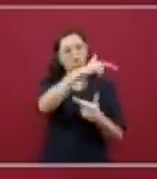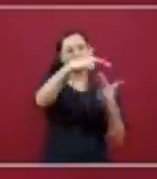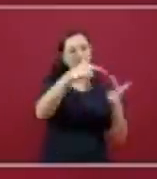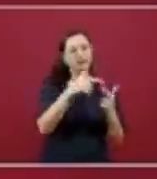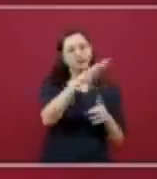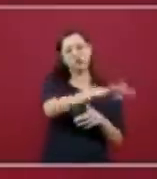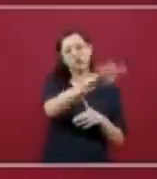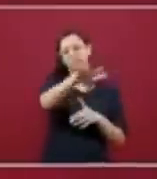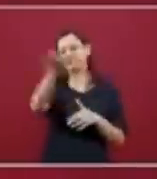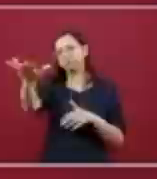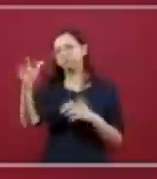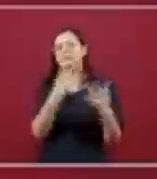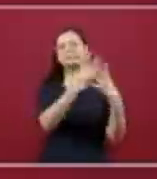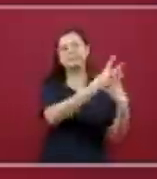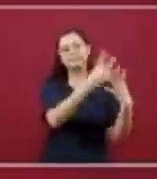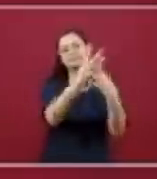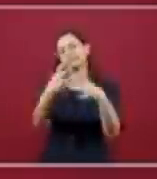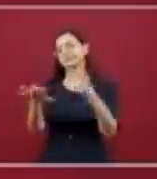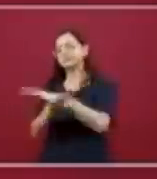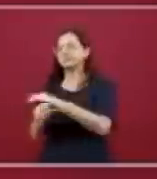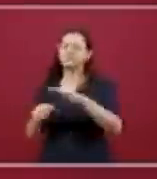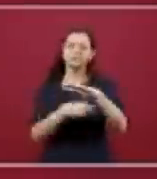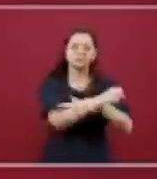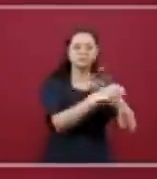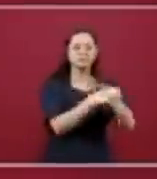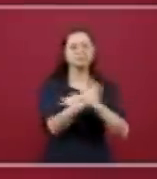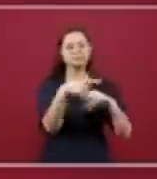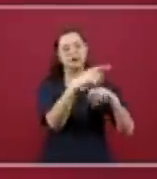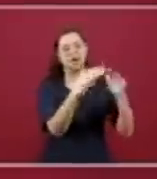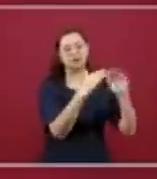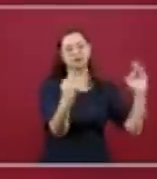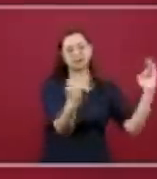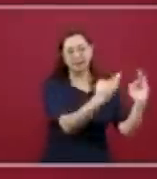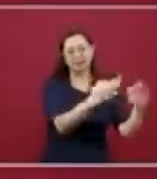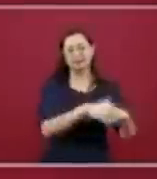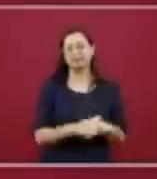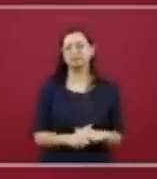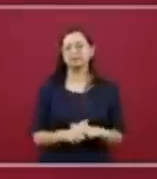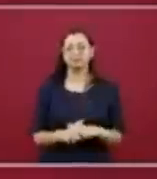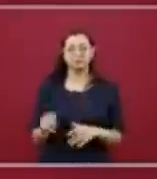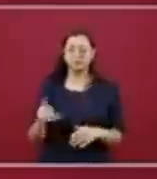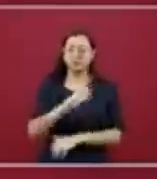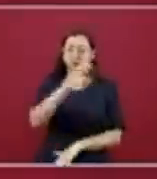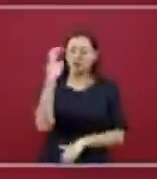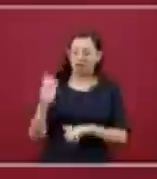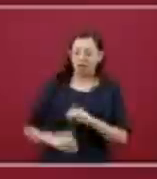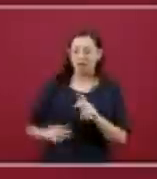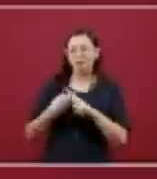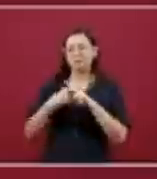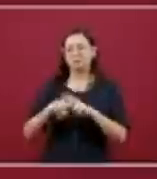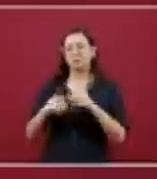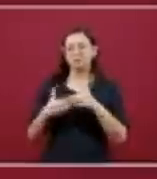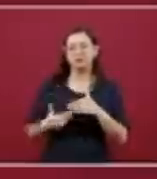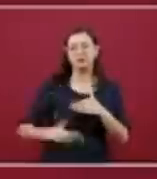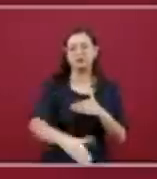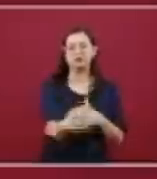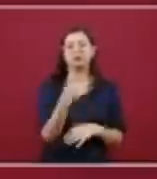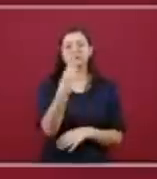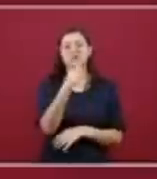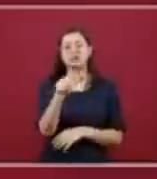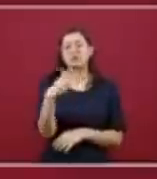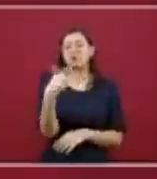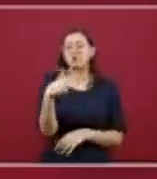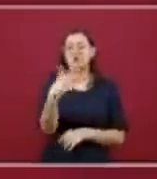cierra una etapa, se inicia otra. Decirles que durante los 113 años que ha